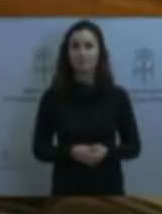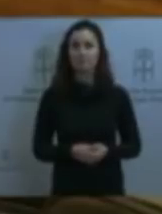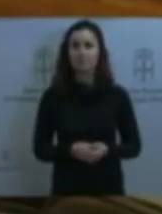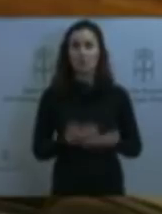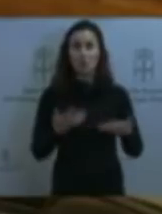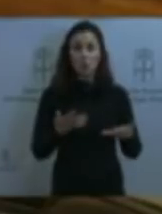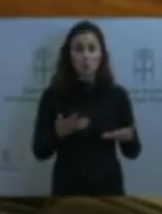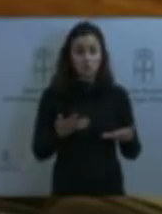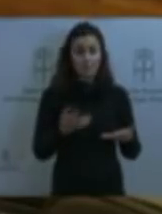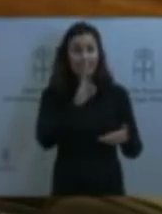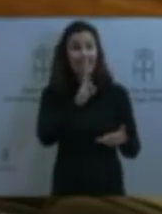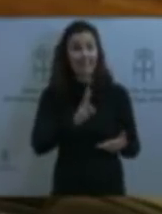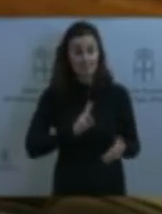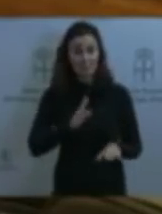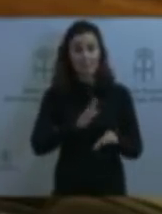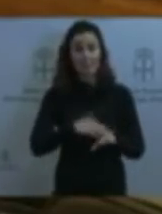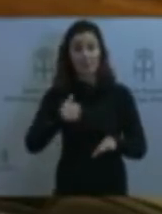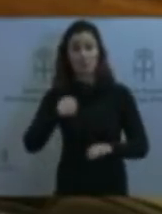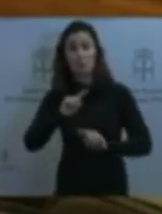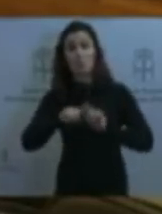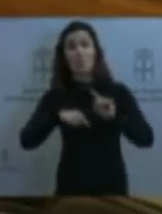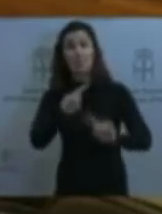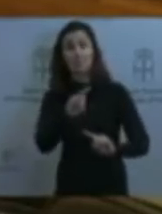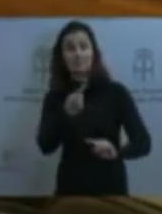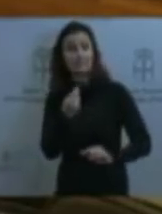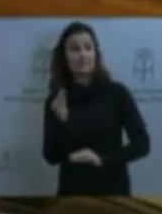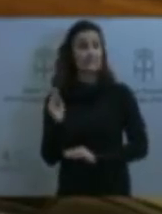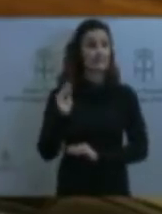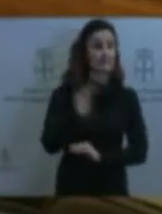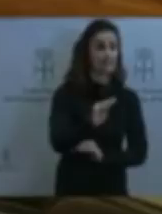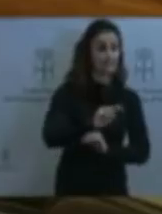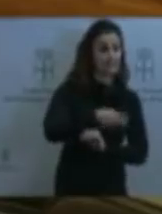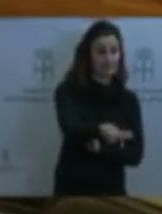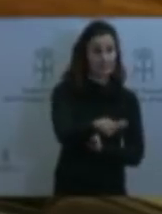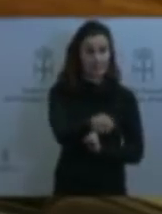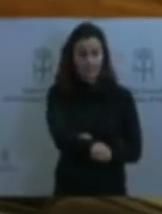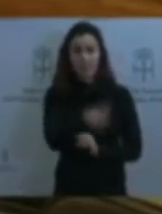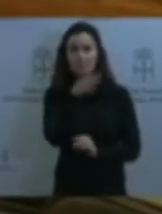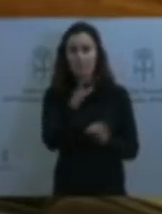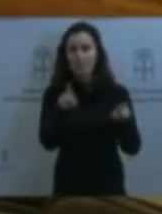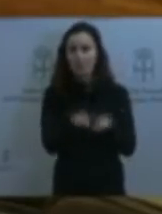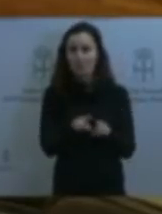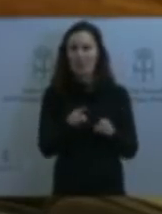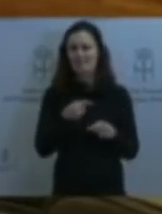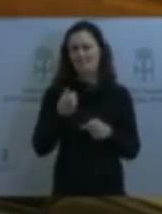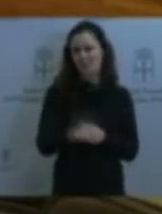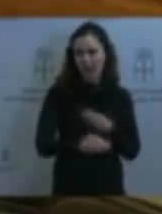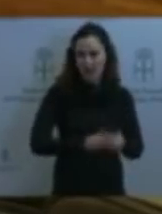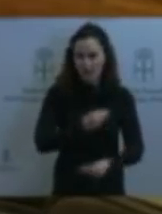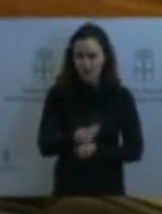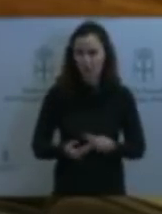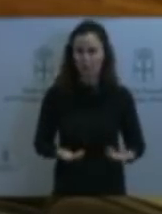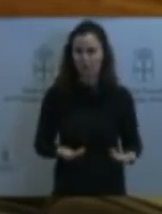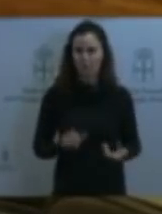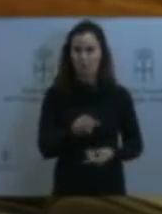retrucar a esa respuesta. Porque de mal alumno el que usted tienda una respuesta vacía de señuelo